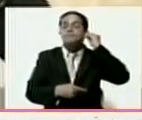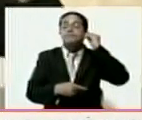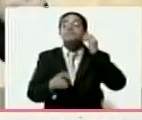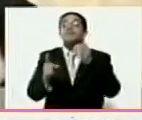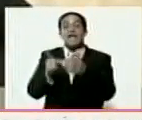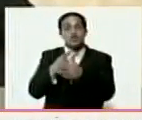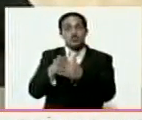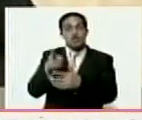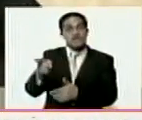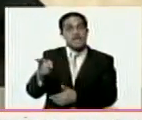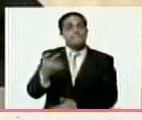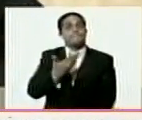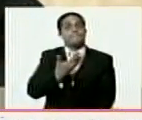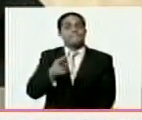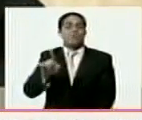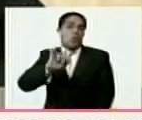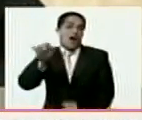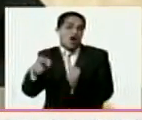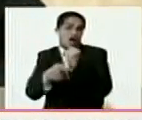de magnicidio.